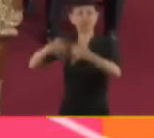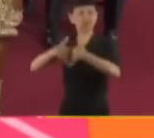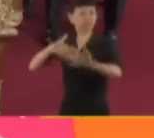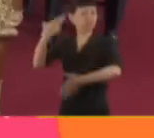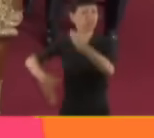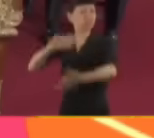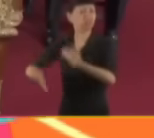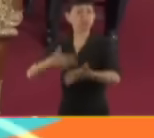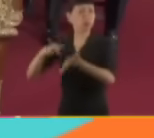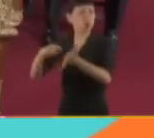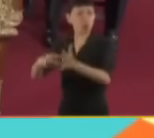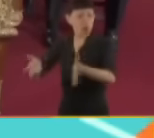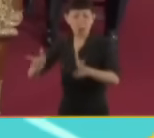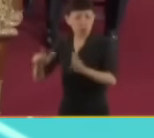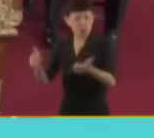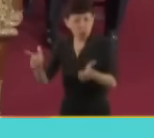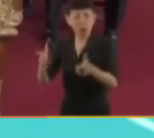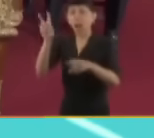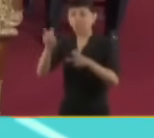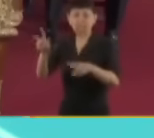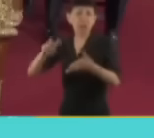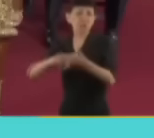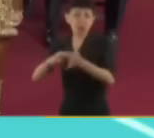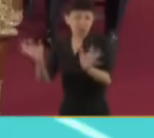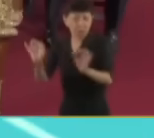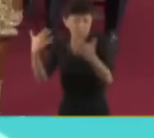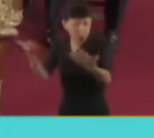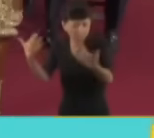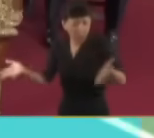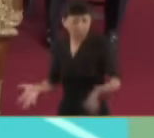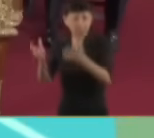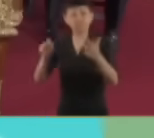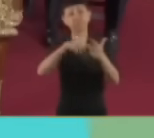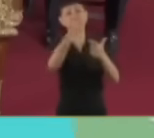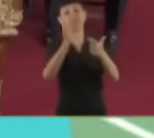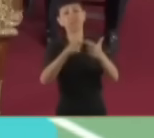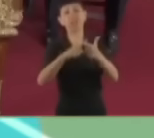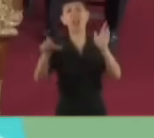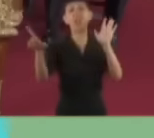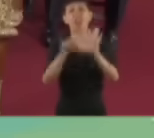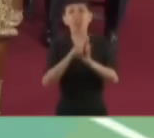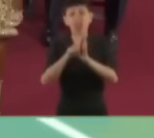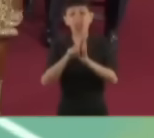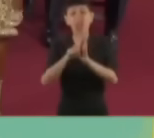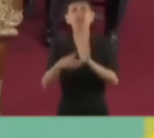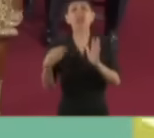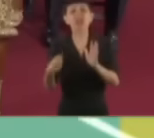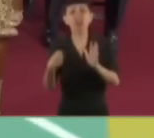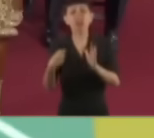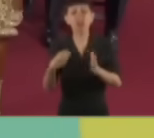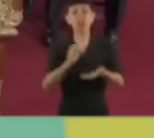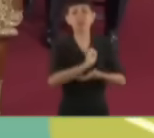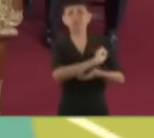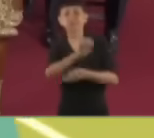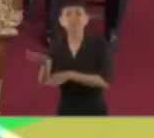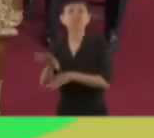abarca los farmacéuticos, abarca las leyes laborales, salud, abarca educación. Salud, claro, educación. Abarca áreas. Un montón de áreas, digamos. No es un solo